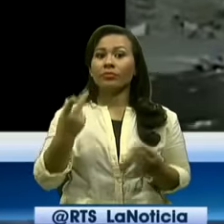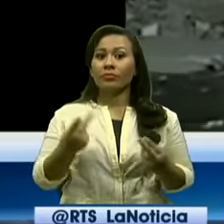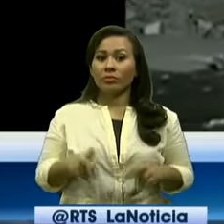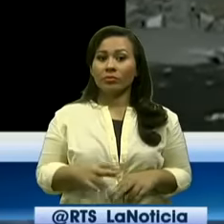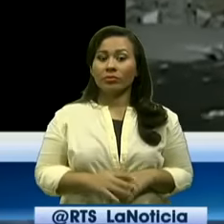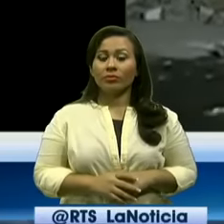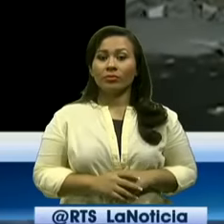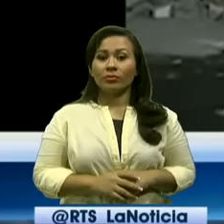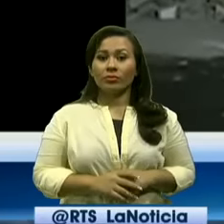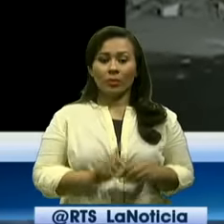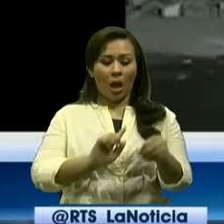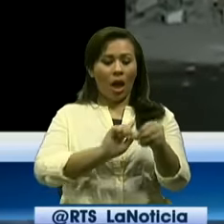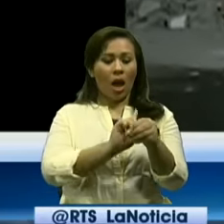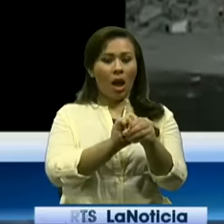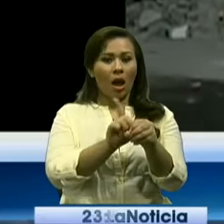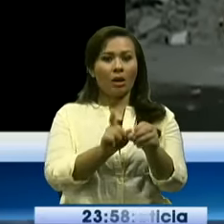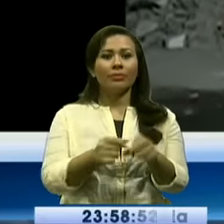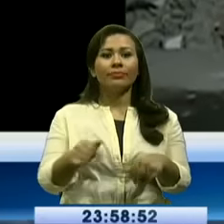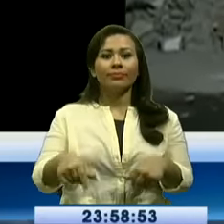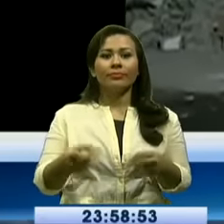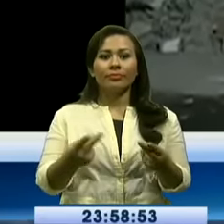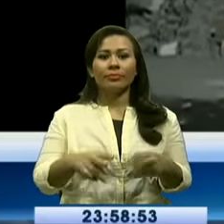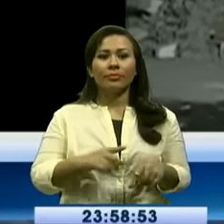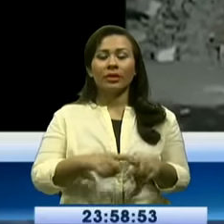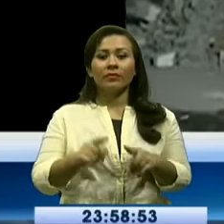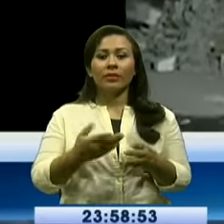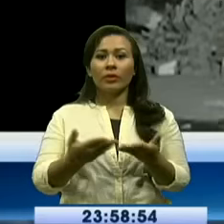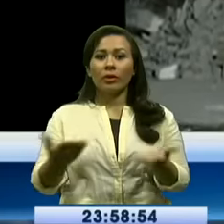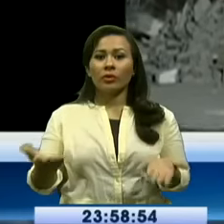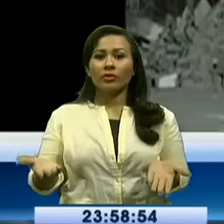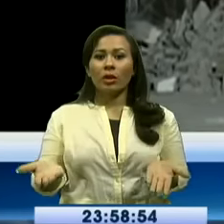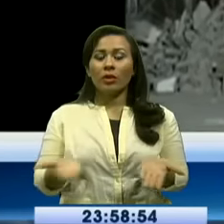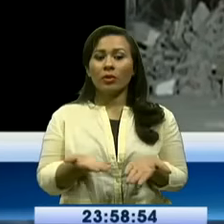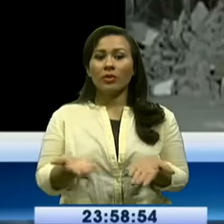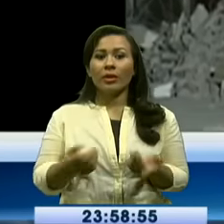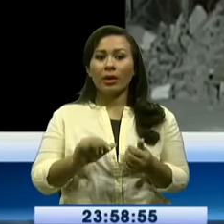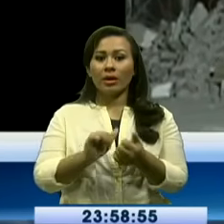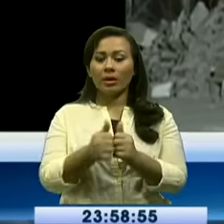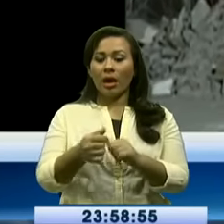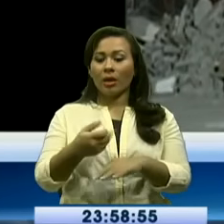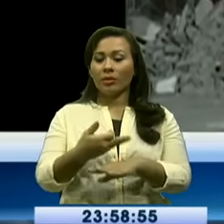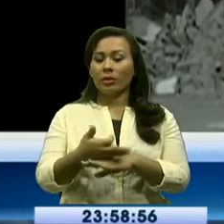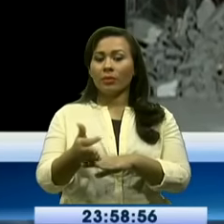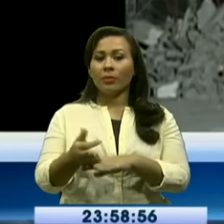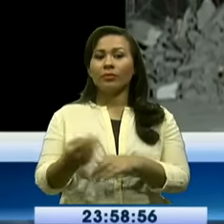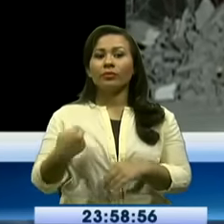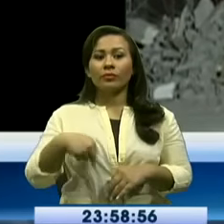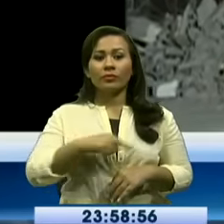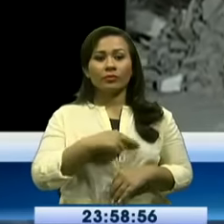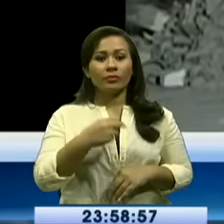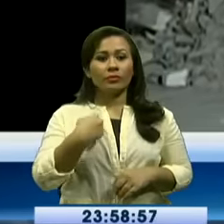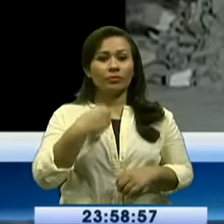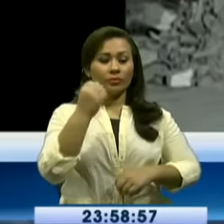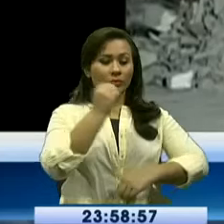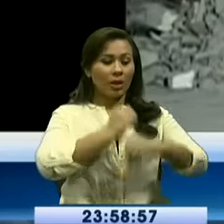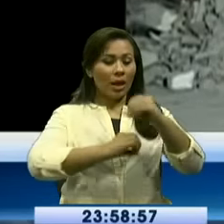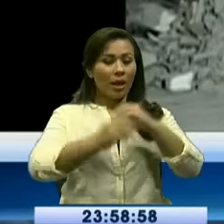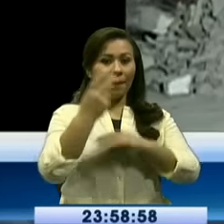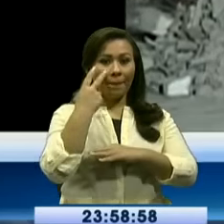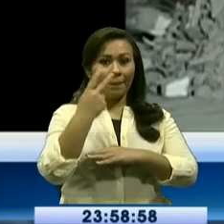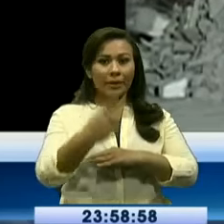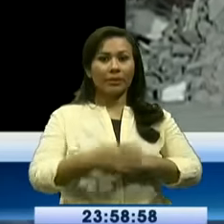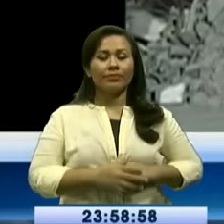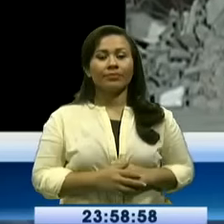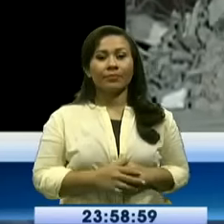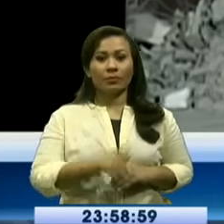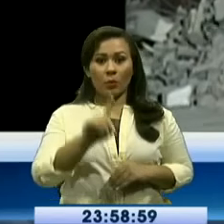por olores, ¿no? Sí, hay ciertas cosas o ciertas cualidades de cada evento que nos hacen ver o que nos dan luces para poder